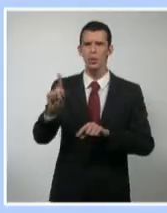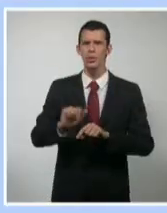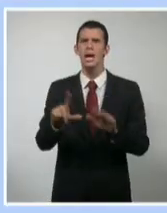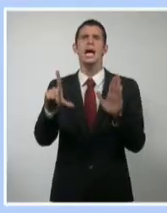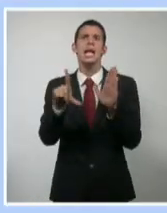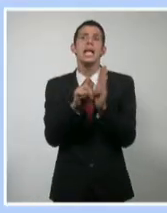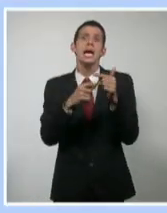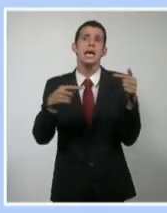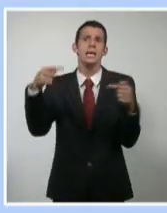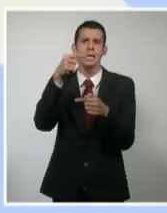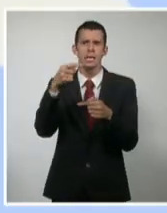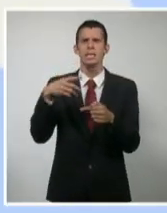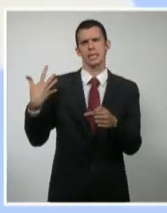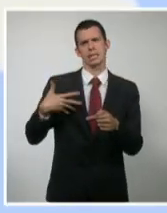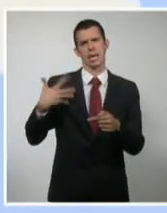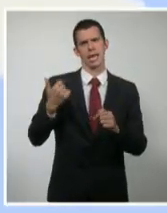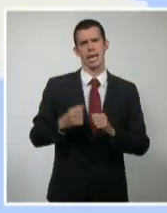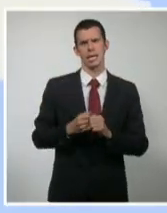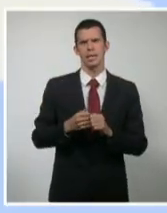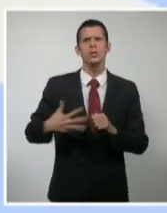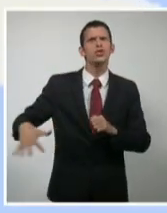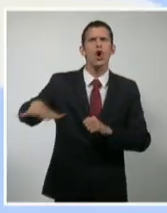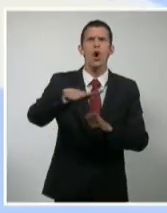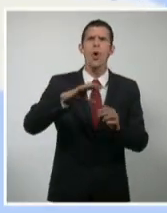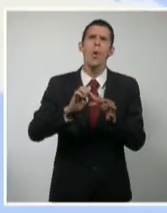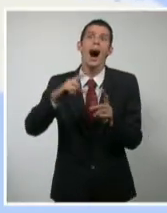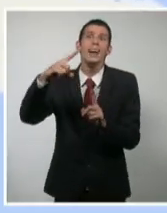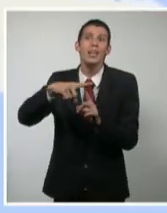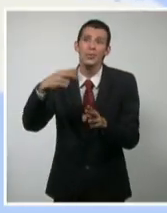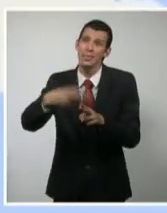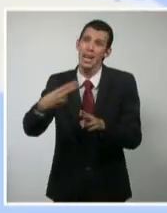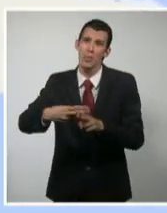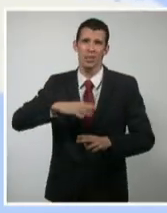convencidos de que todo Guantánamo en Cuba es nuestro.